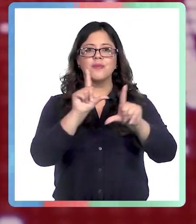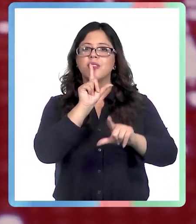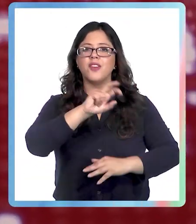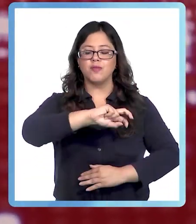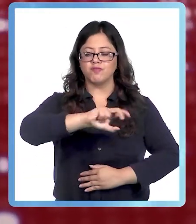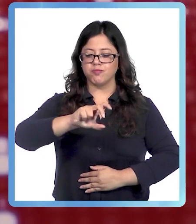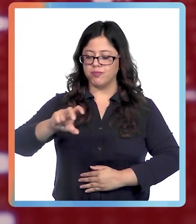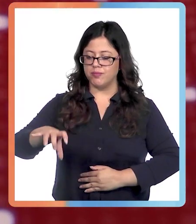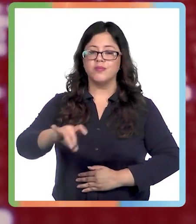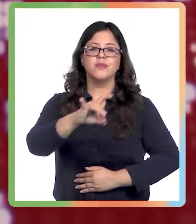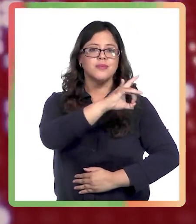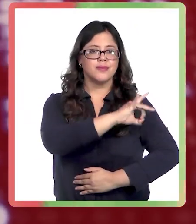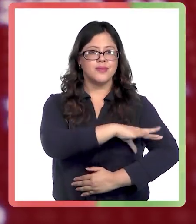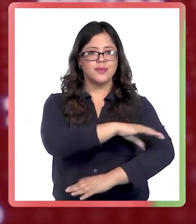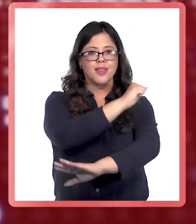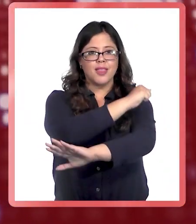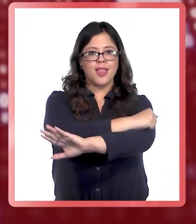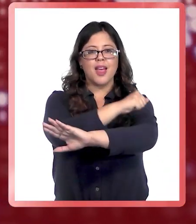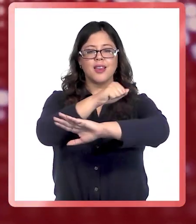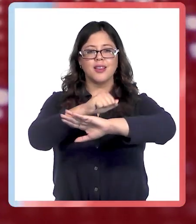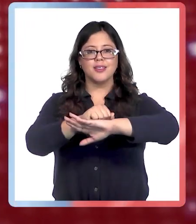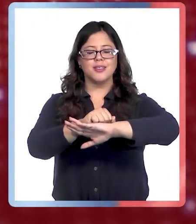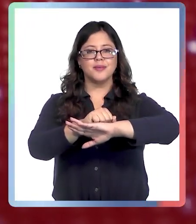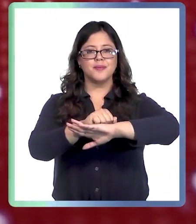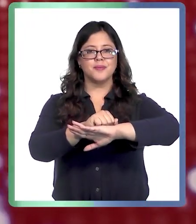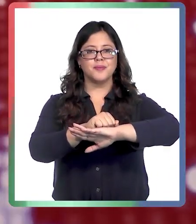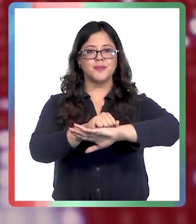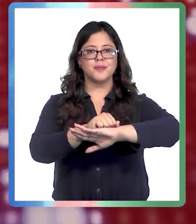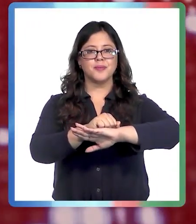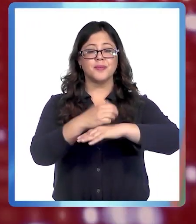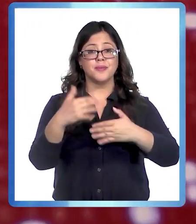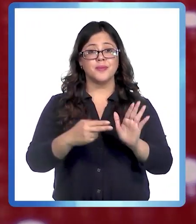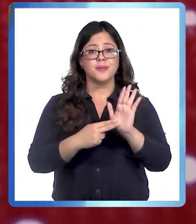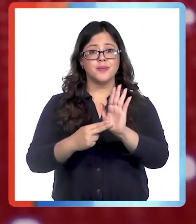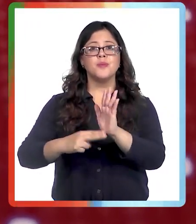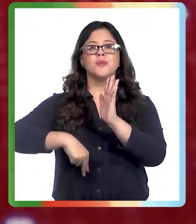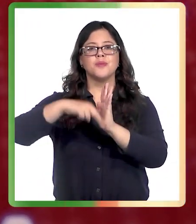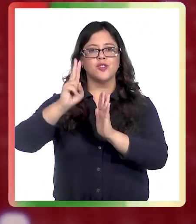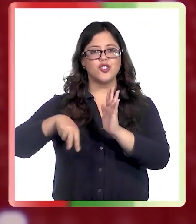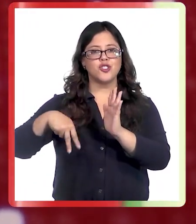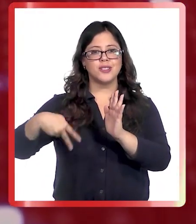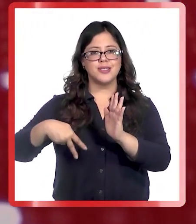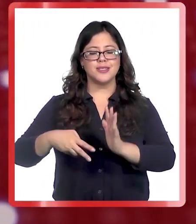Canales de Televisión de Señal Abierta de Chile. Arcatel presentó